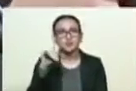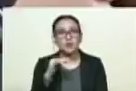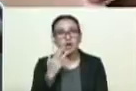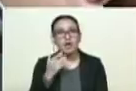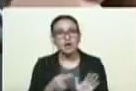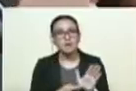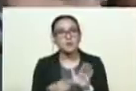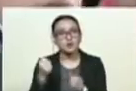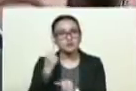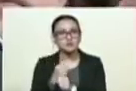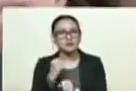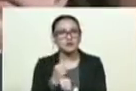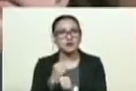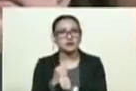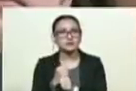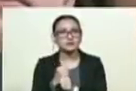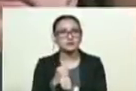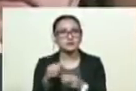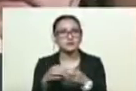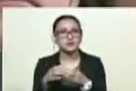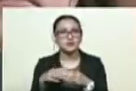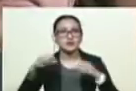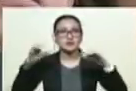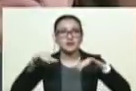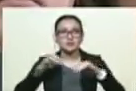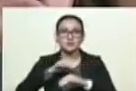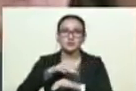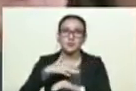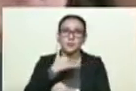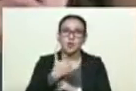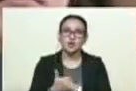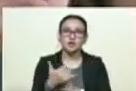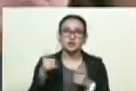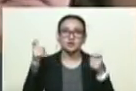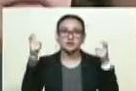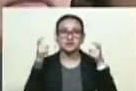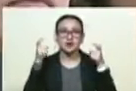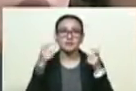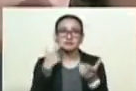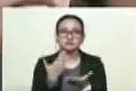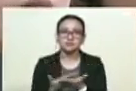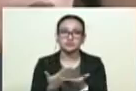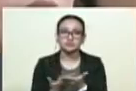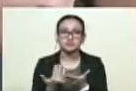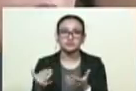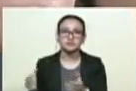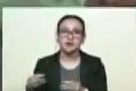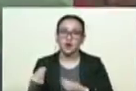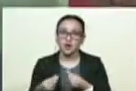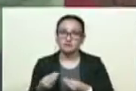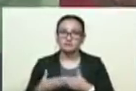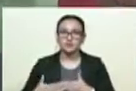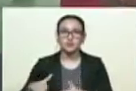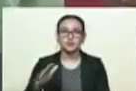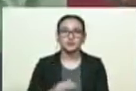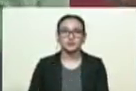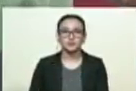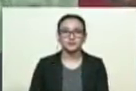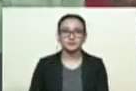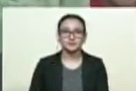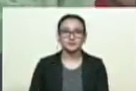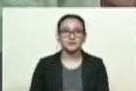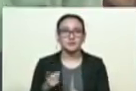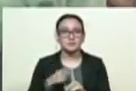Allá estamos trabajando con brigadas en lo que es el diluvio, un proyecto que Chávez nos planteó y estamos retomando. Muy importante. Sobre el primer